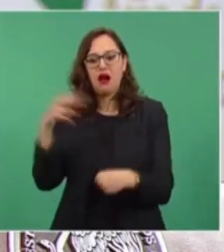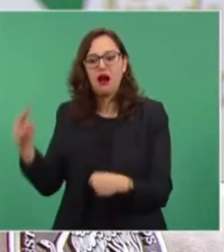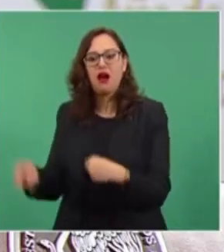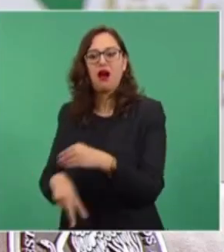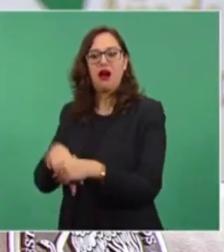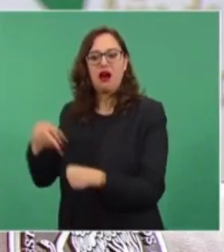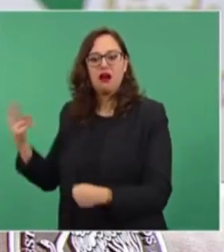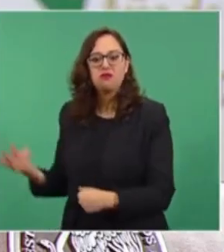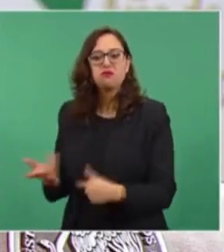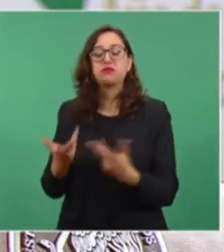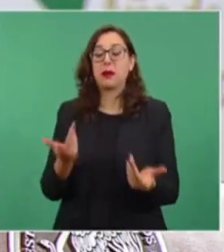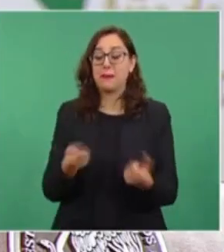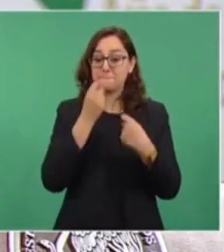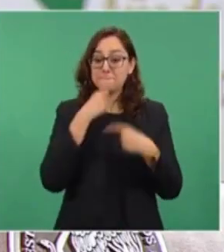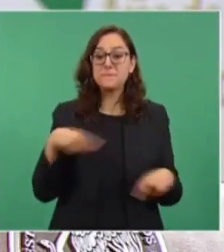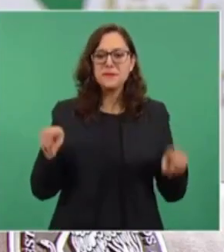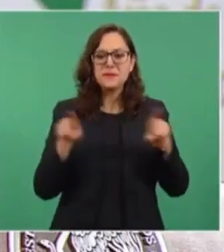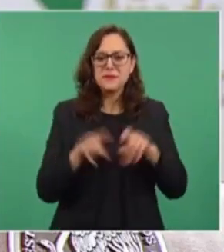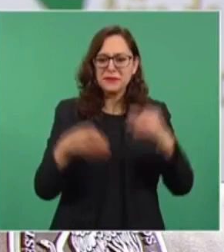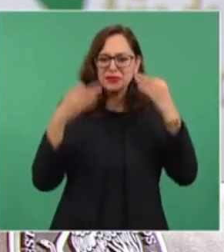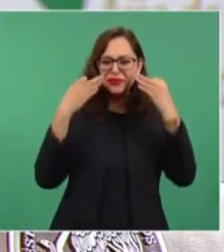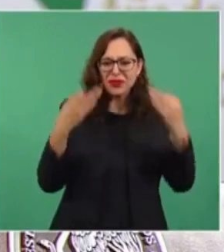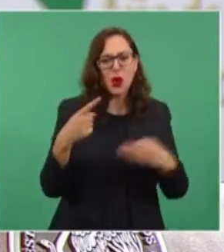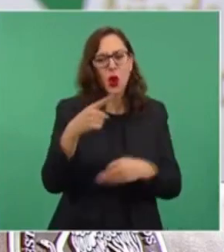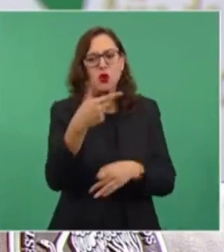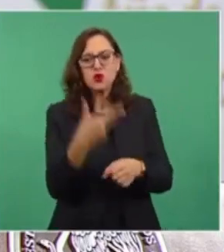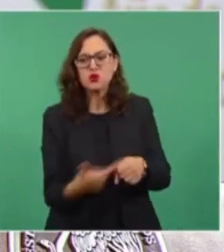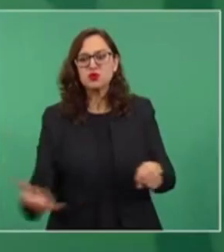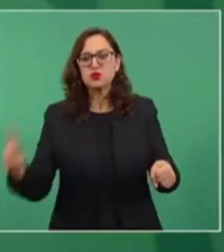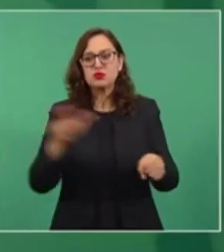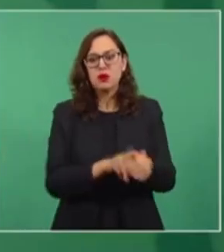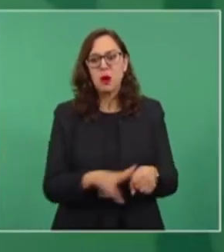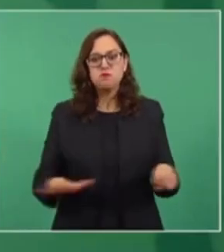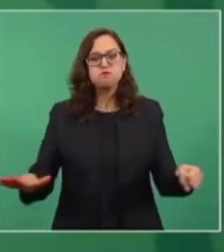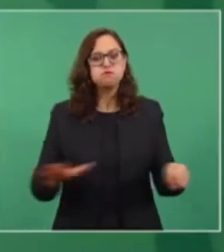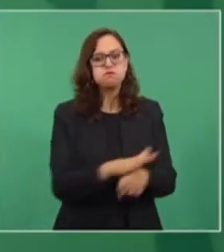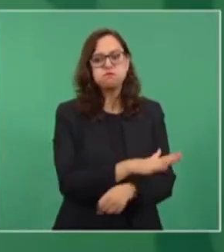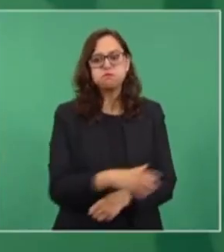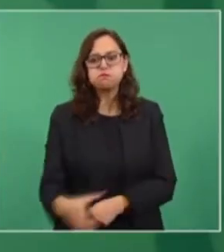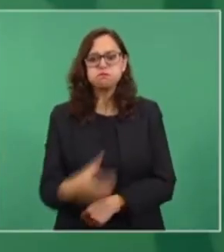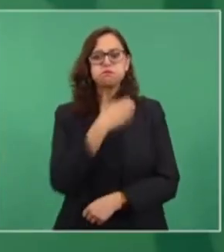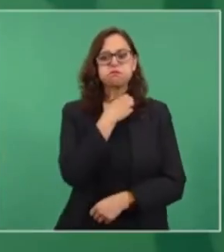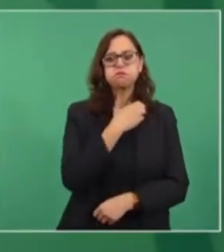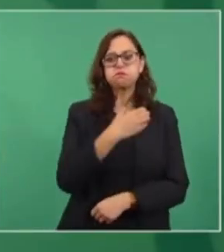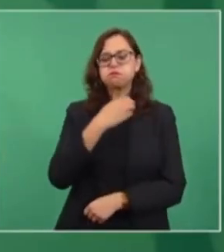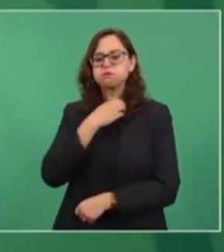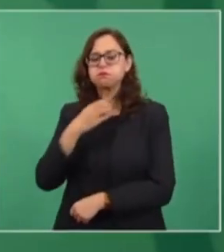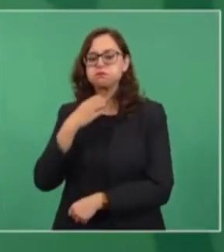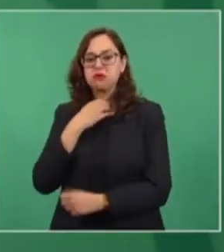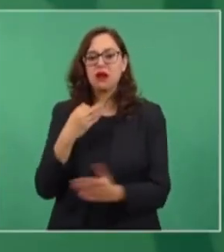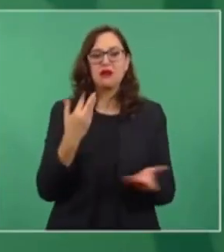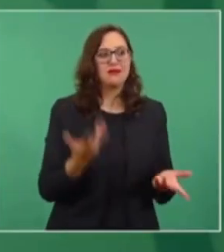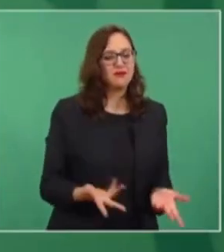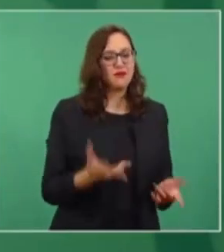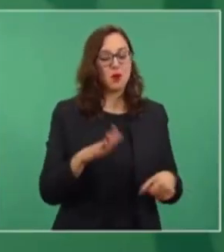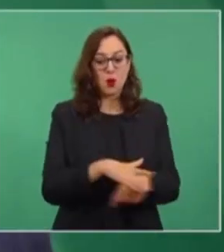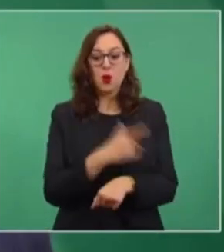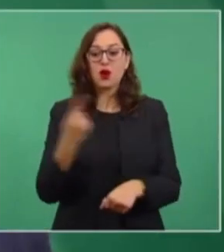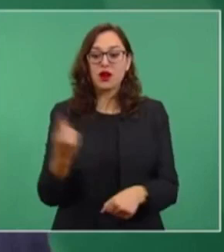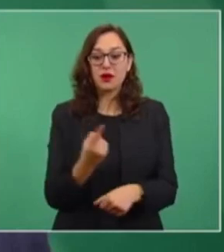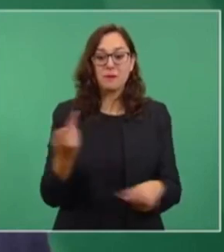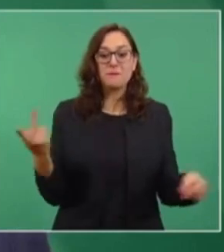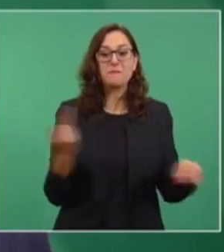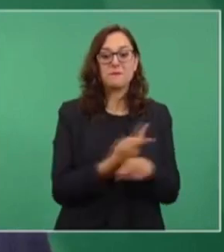muchos meses, constatamos hospitales rebasados en su capacidad de atención a los enfermos por la pandemia y, en consecuencia,